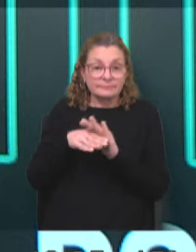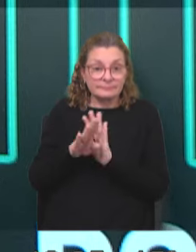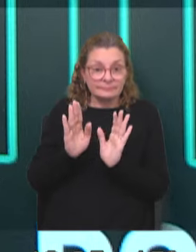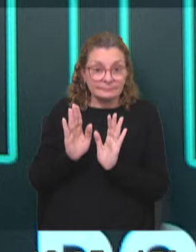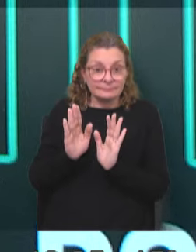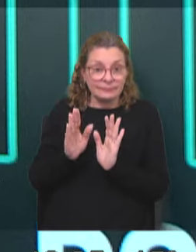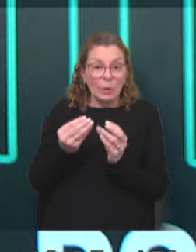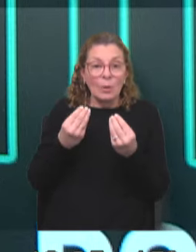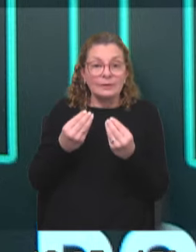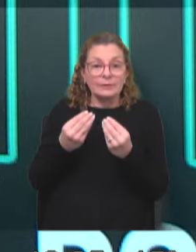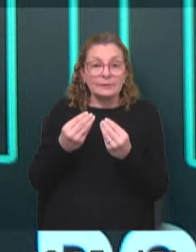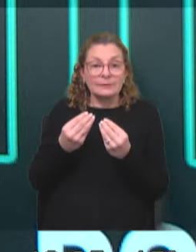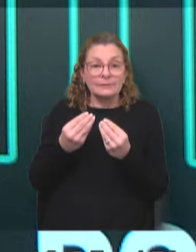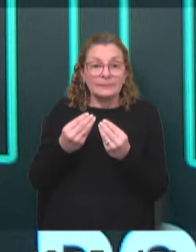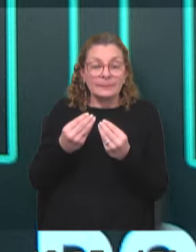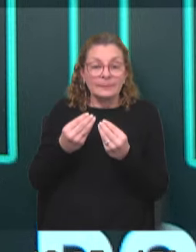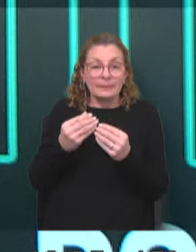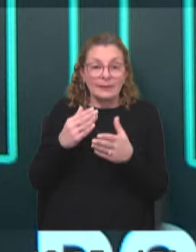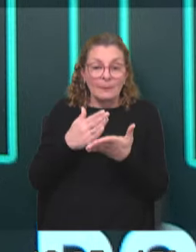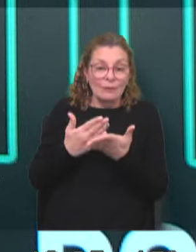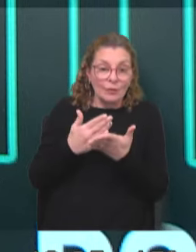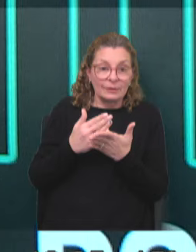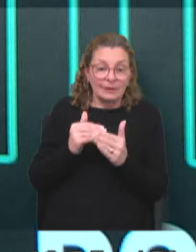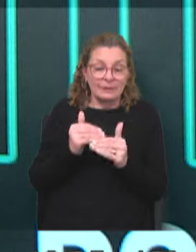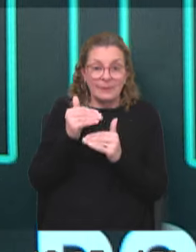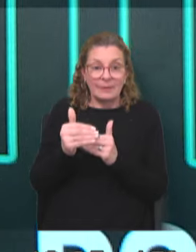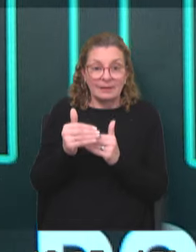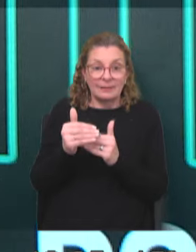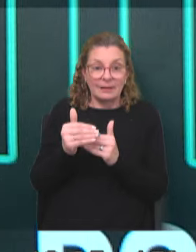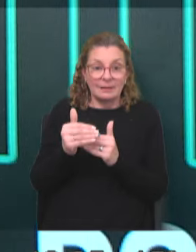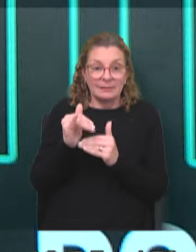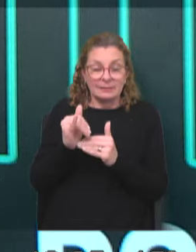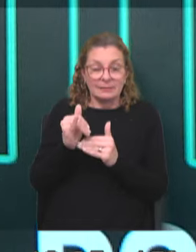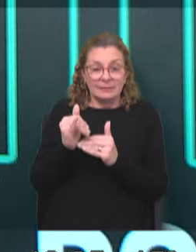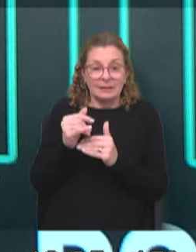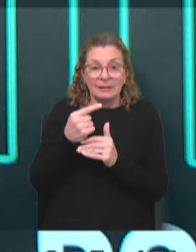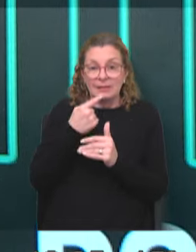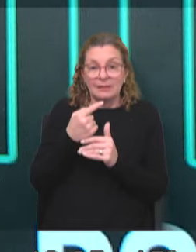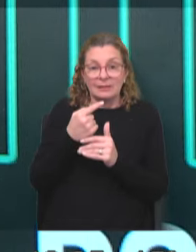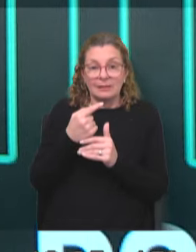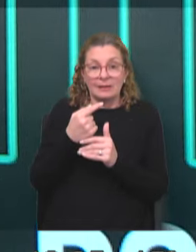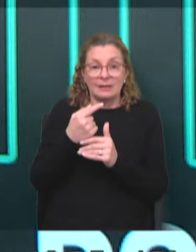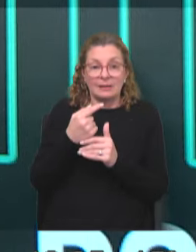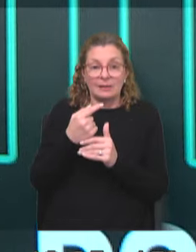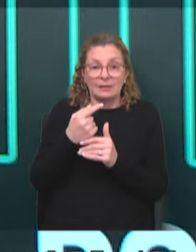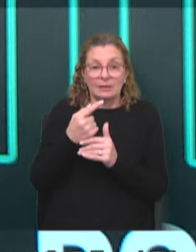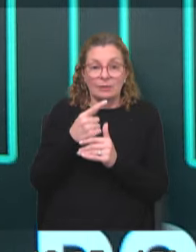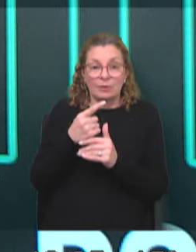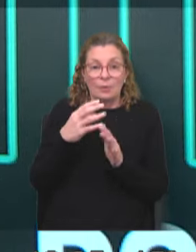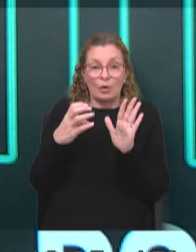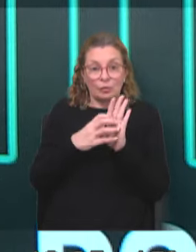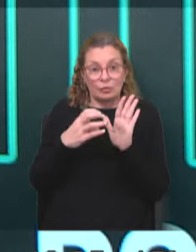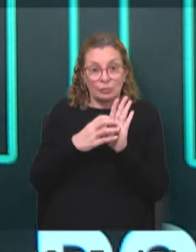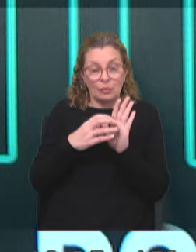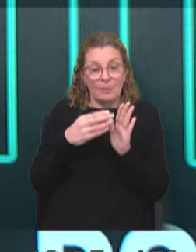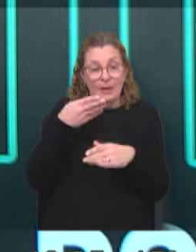no Cuánto está en el borde Y cuánto se pasa de la raya en términos de su inhibición constitucional